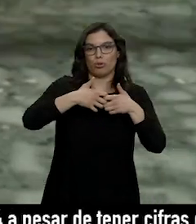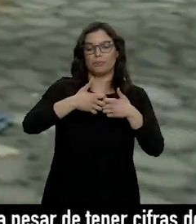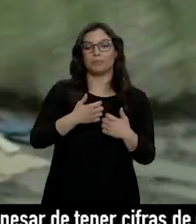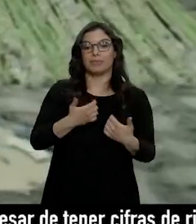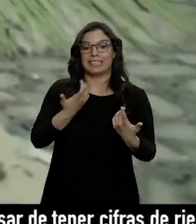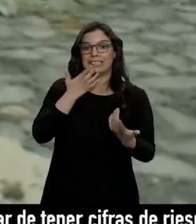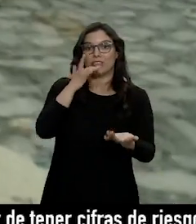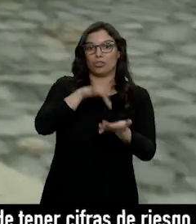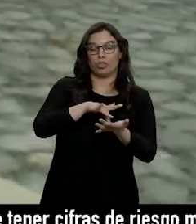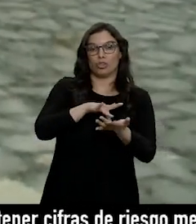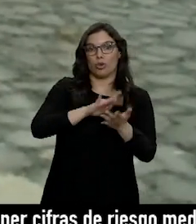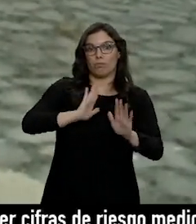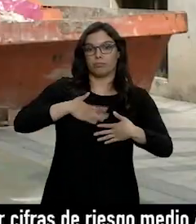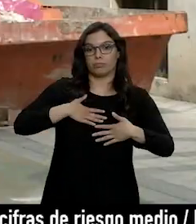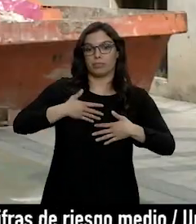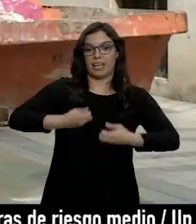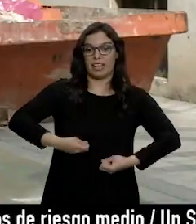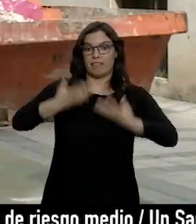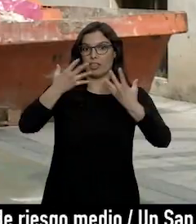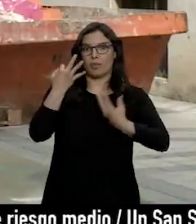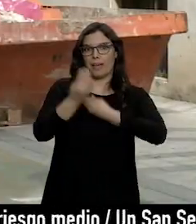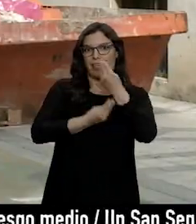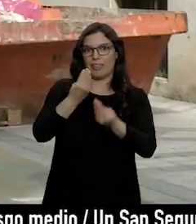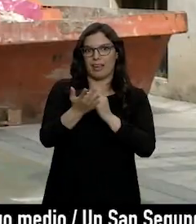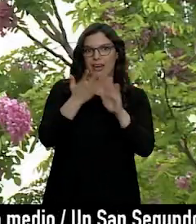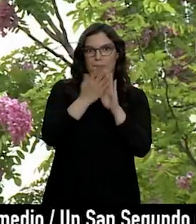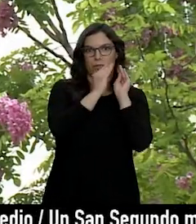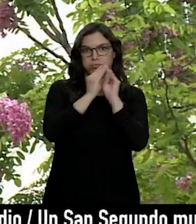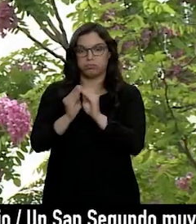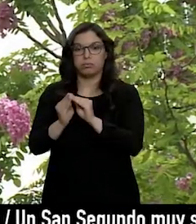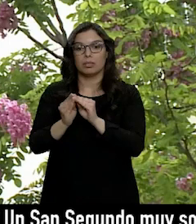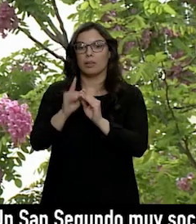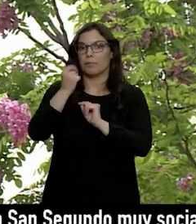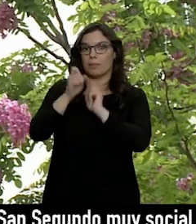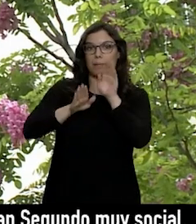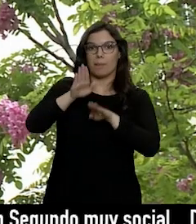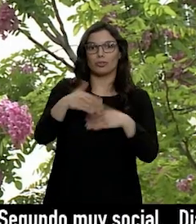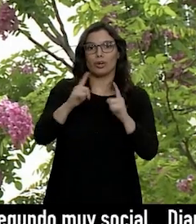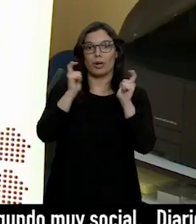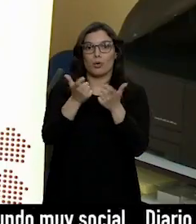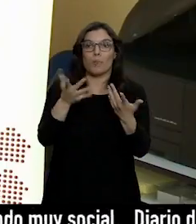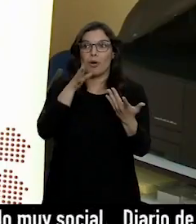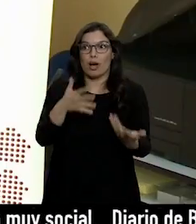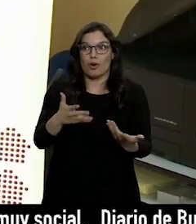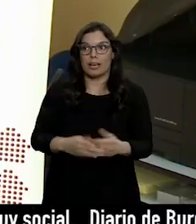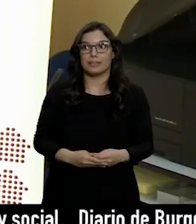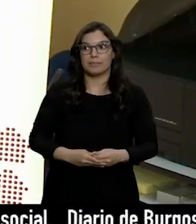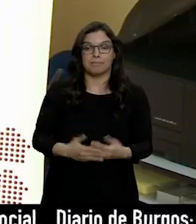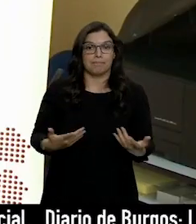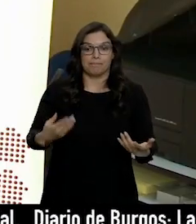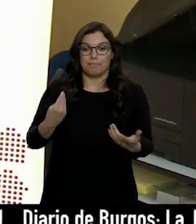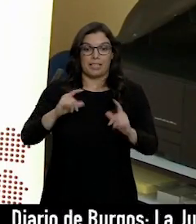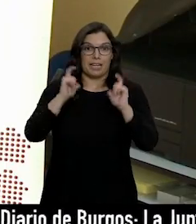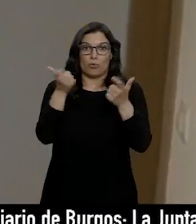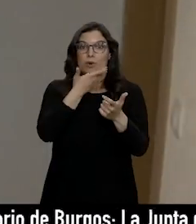Cuando ocurre algo así en una comunidad de vecinos hay que actuar rápido y uno de los primeros pasos es reunirse. Pero hoy tenemos prohibido las